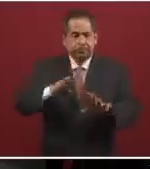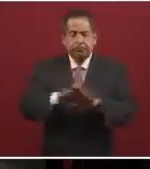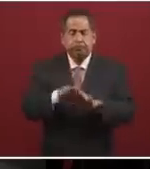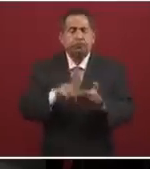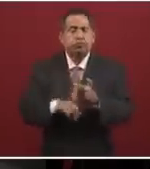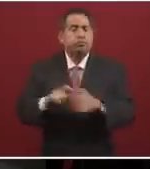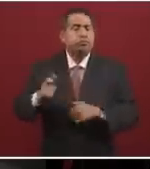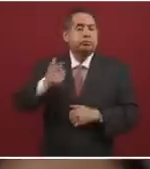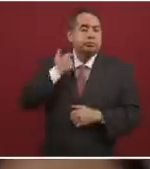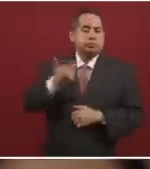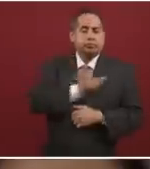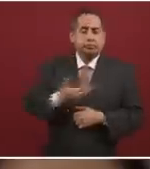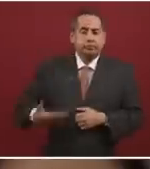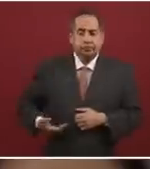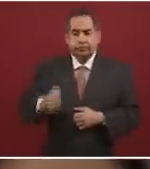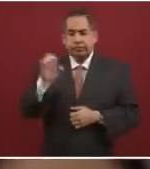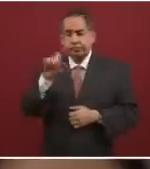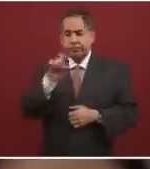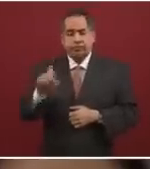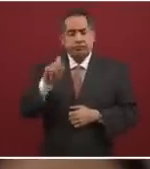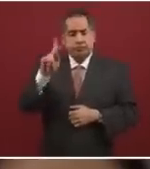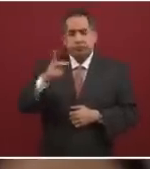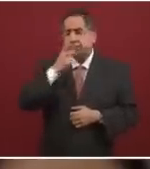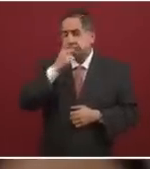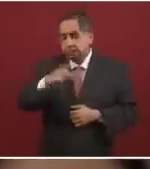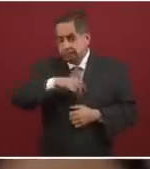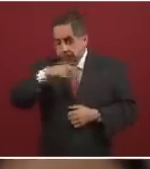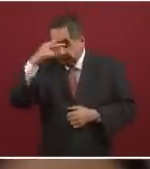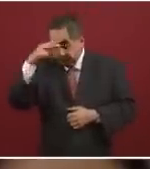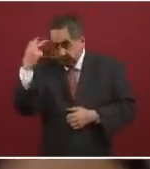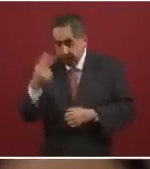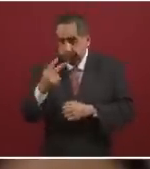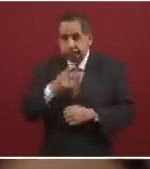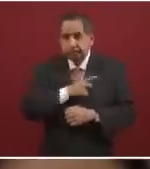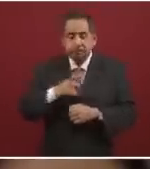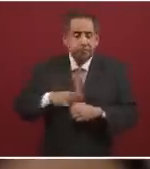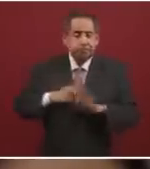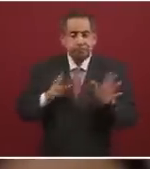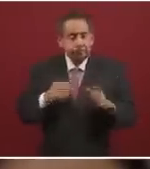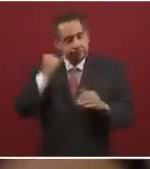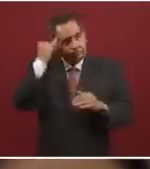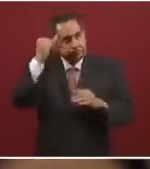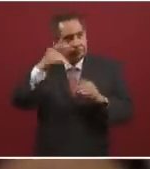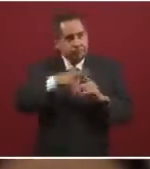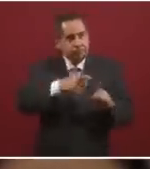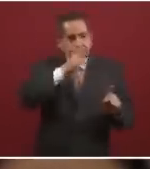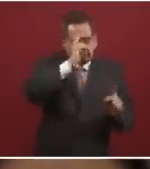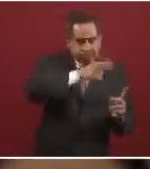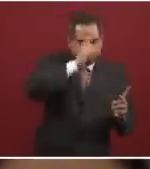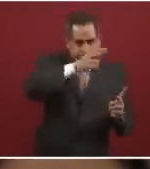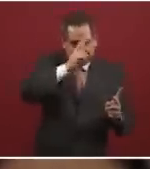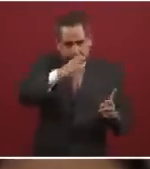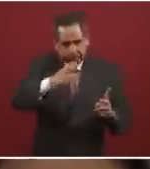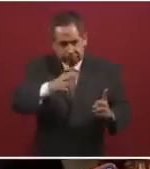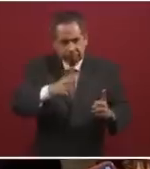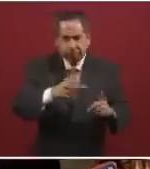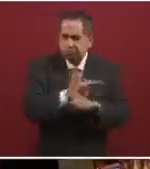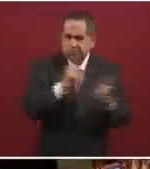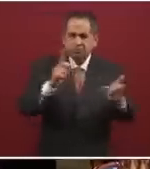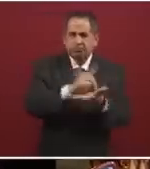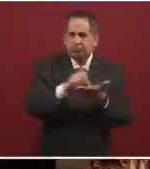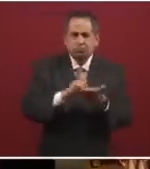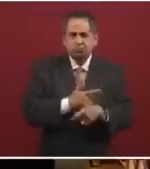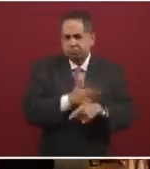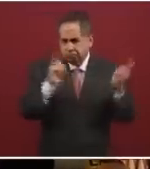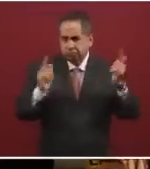del expresidente Ernesto Zedillo, que dijo que México debe de abandonar el paradigma prohibicionista del uso de las drogas? Y si me